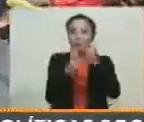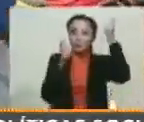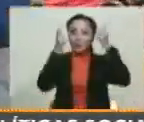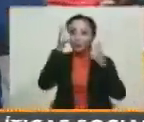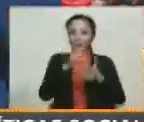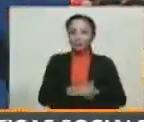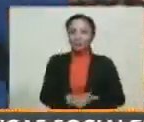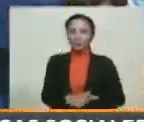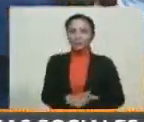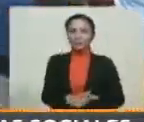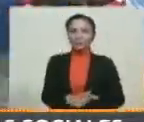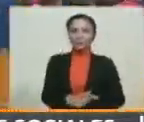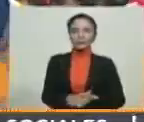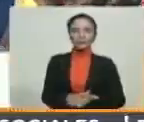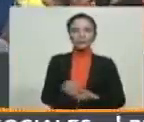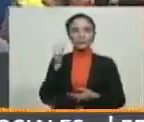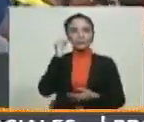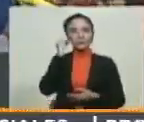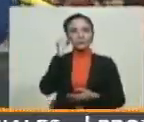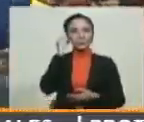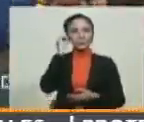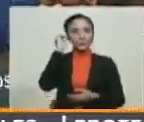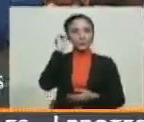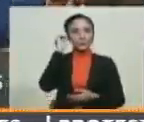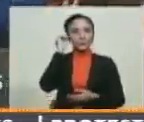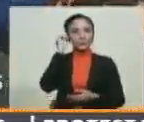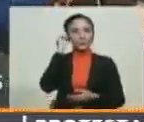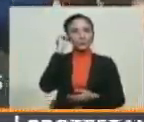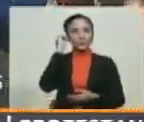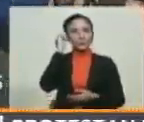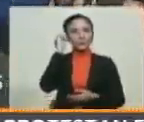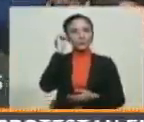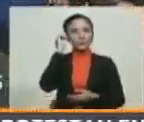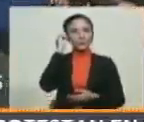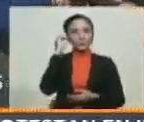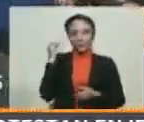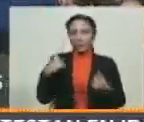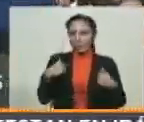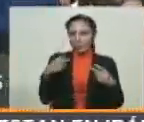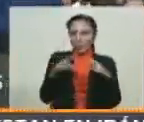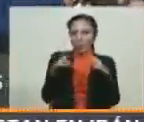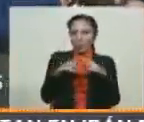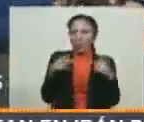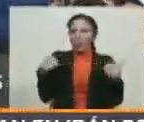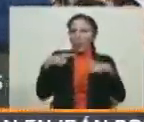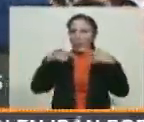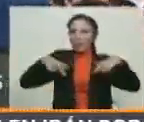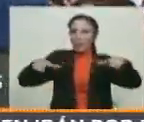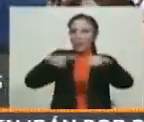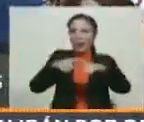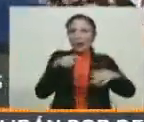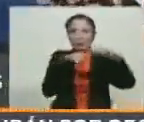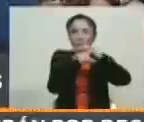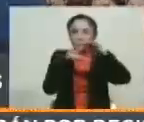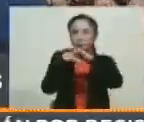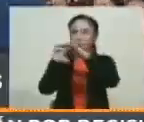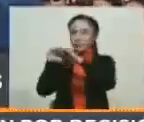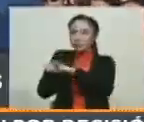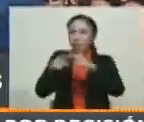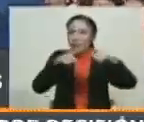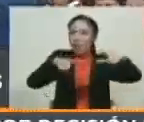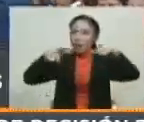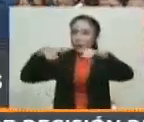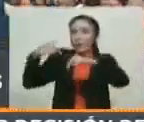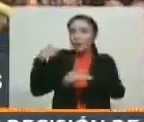comandante chávez yo conozco acarigua portuguesa palmo a palmo territorio a